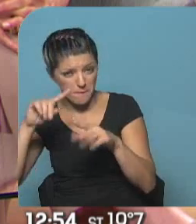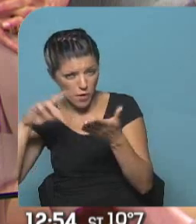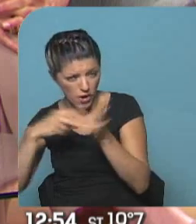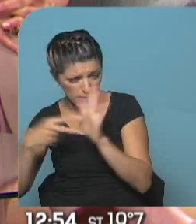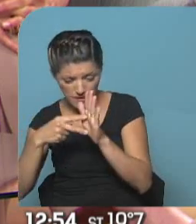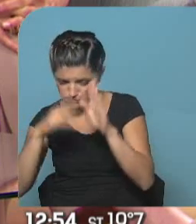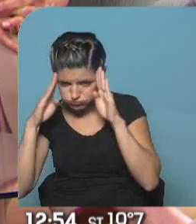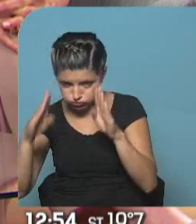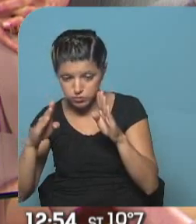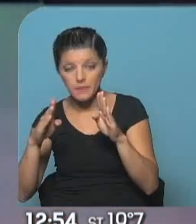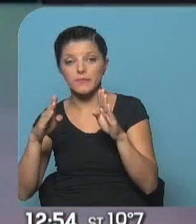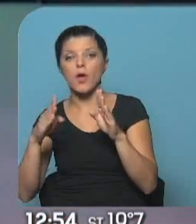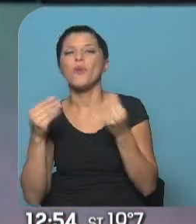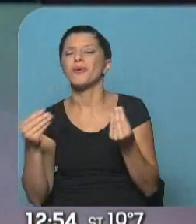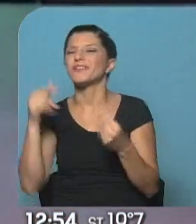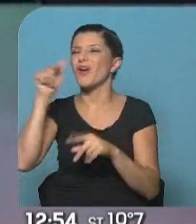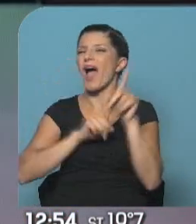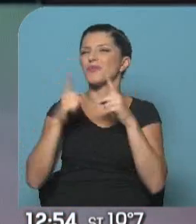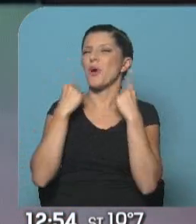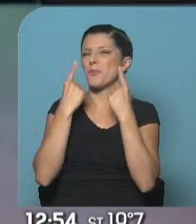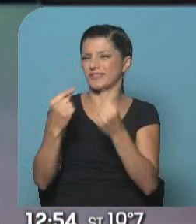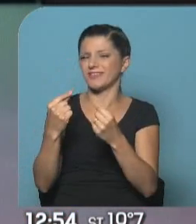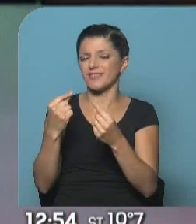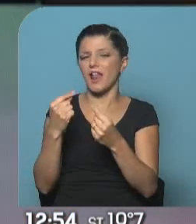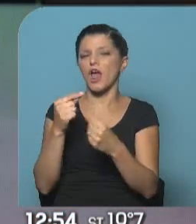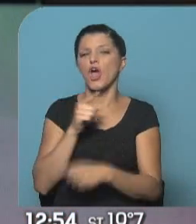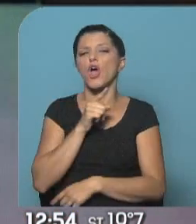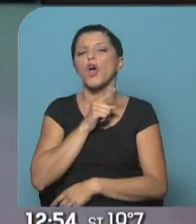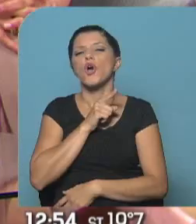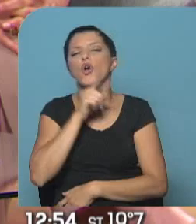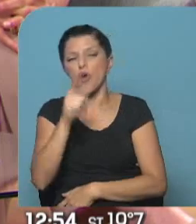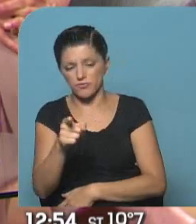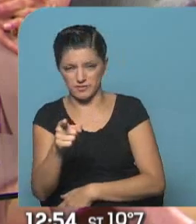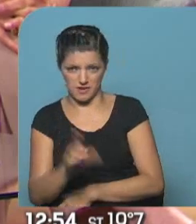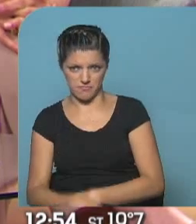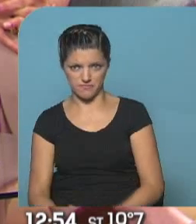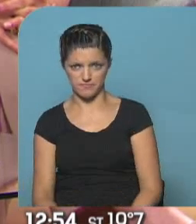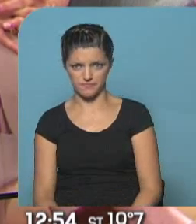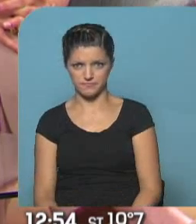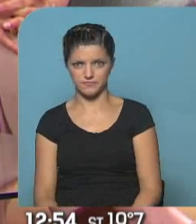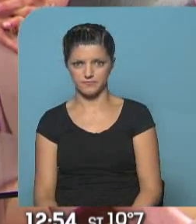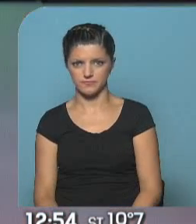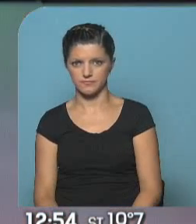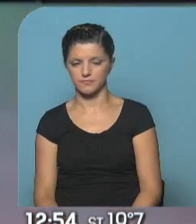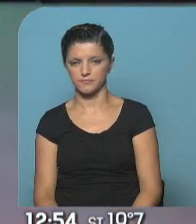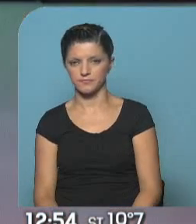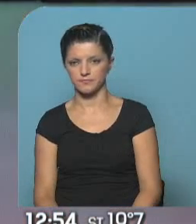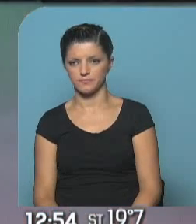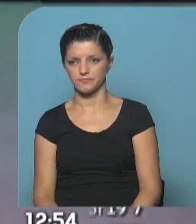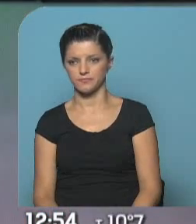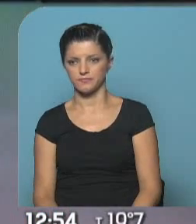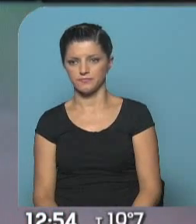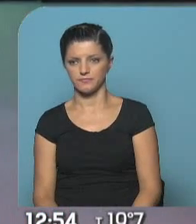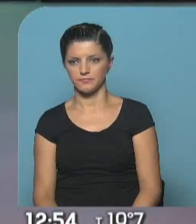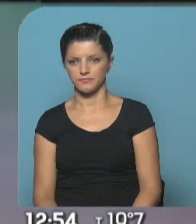el discurso un poco de protesta anti queda relegado, ¿no? Pero yo creo que, digamos,